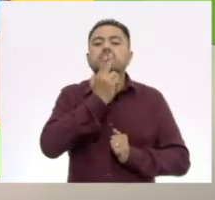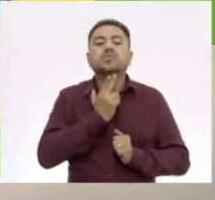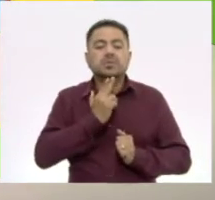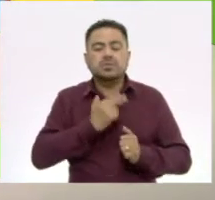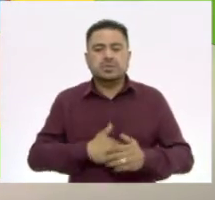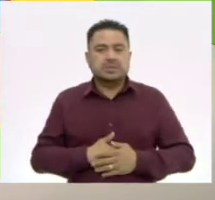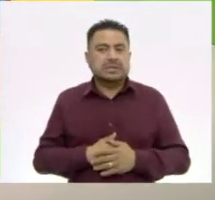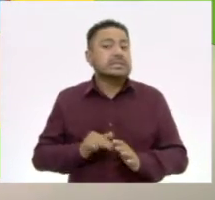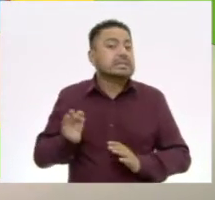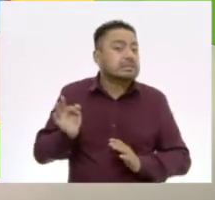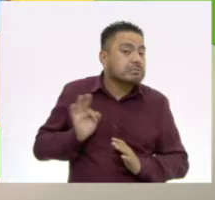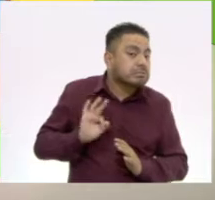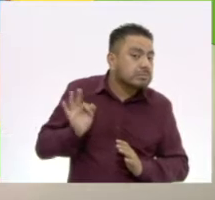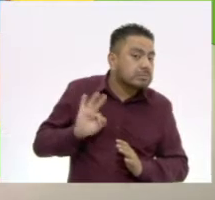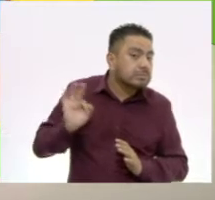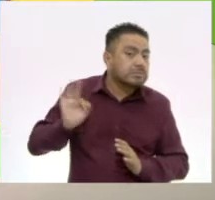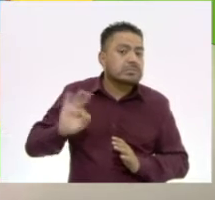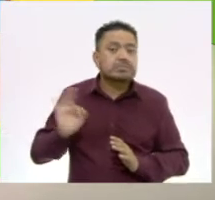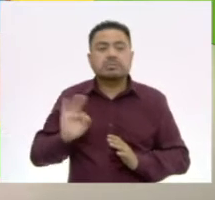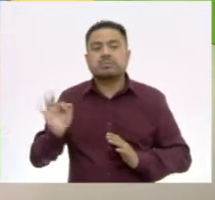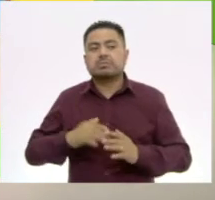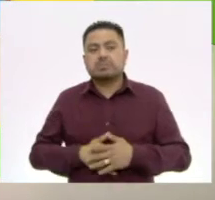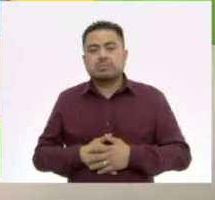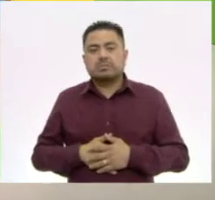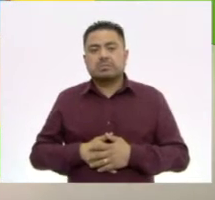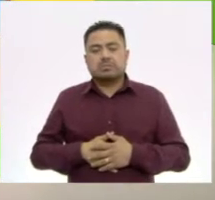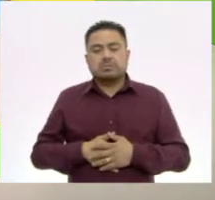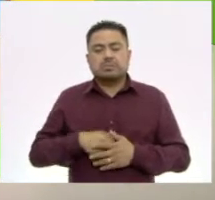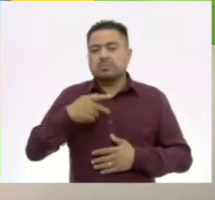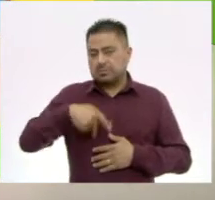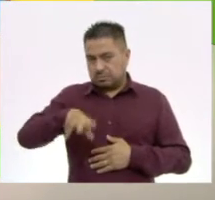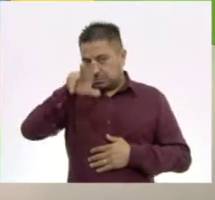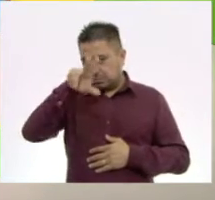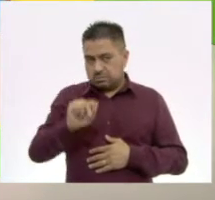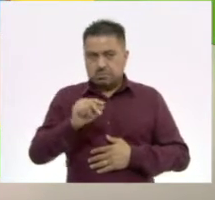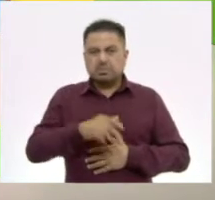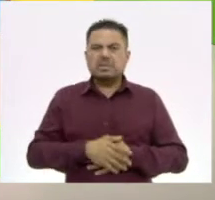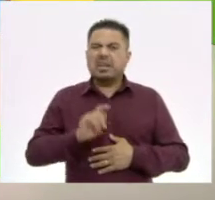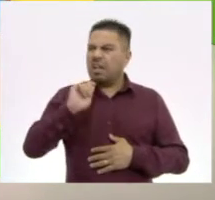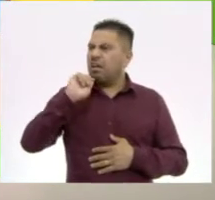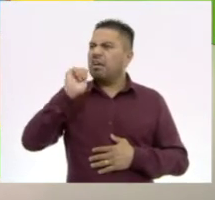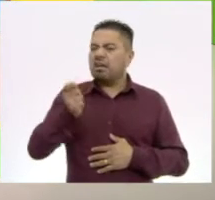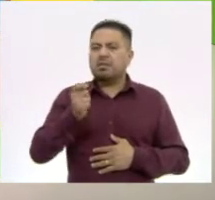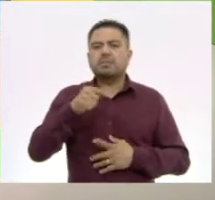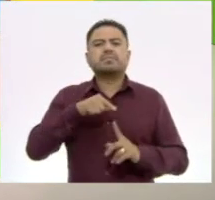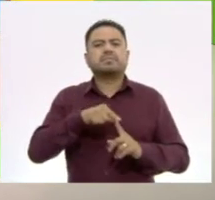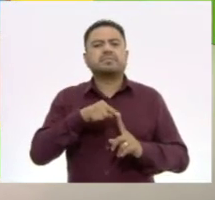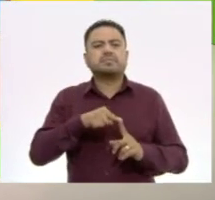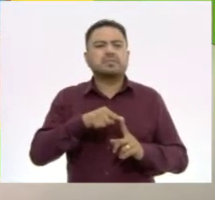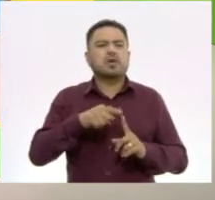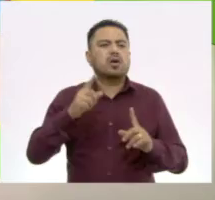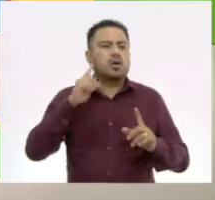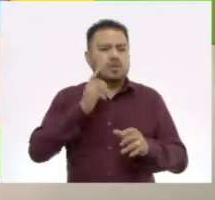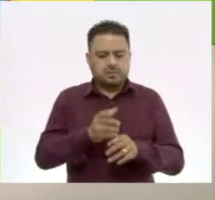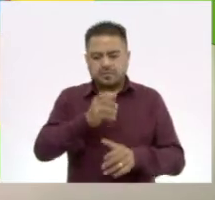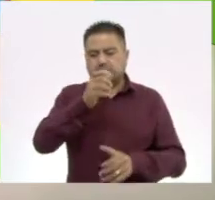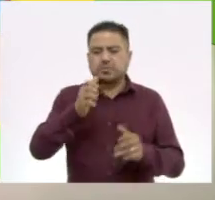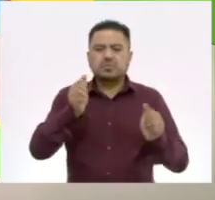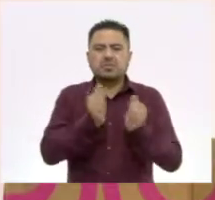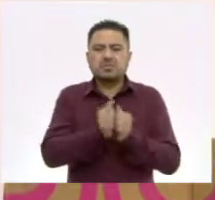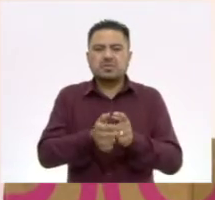puede ser te acercaste pero no eran unas botellas con